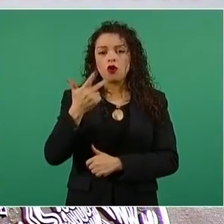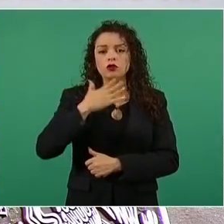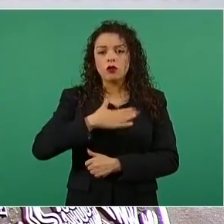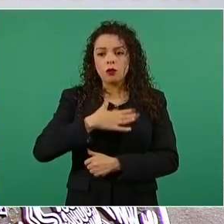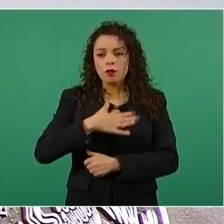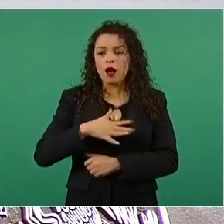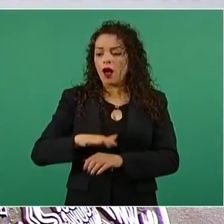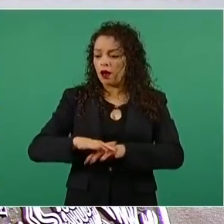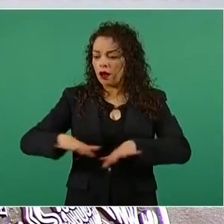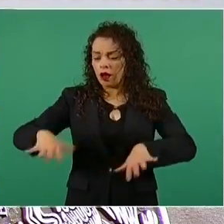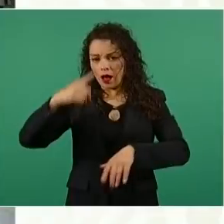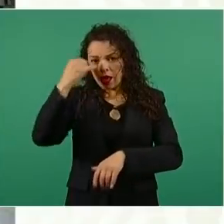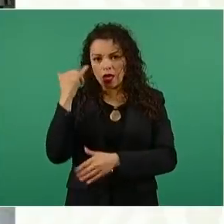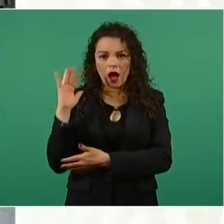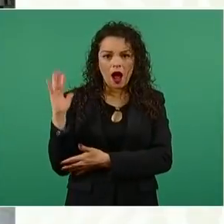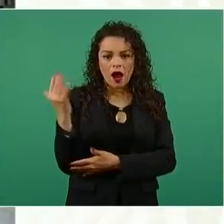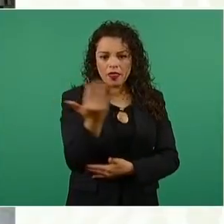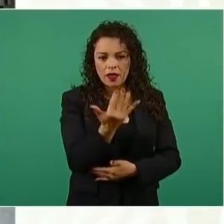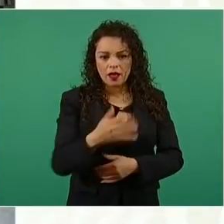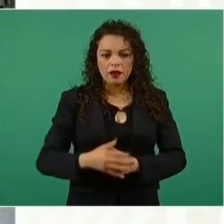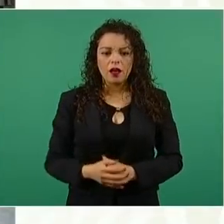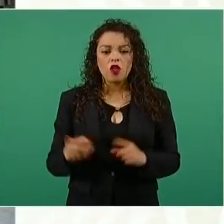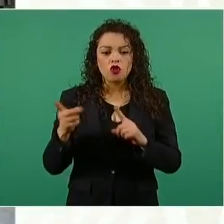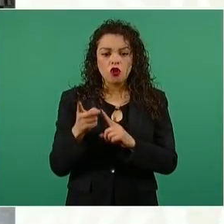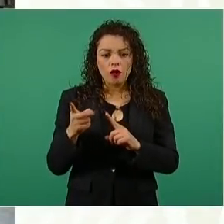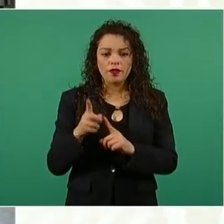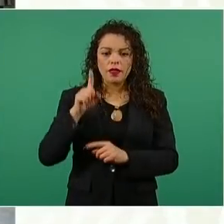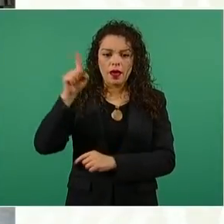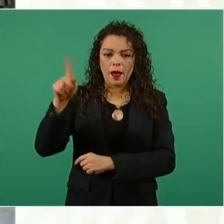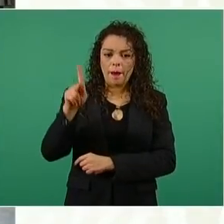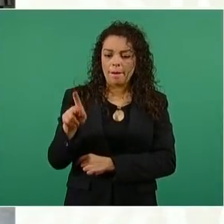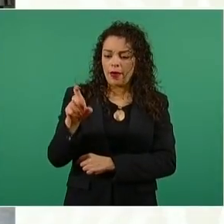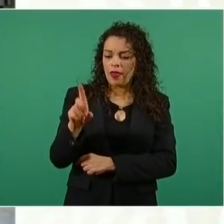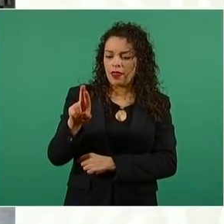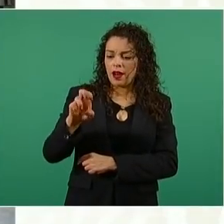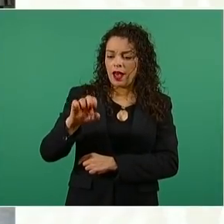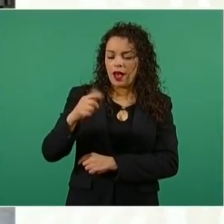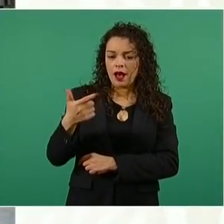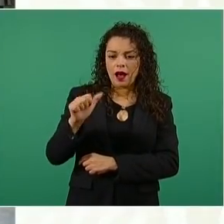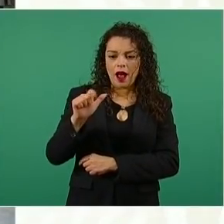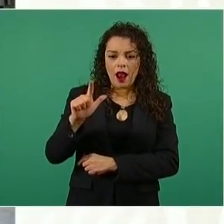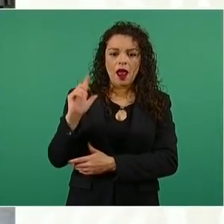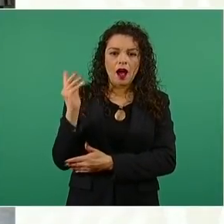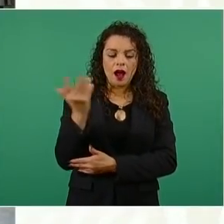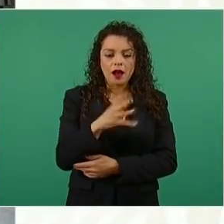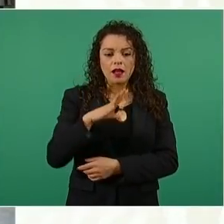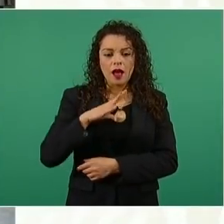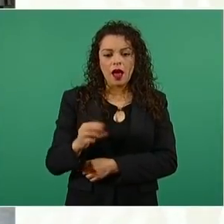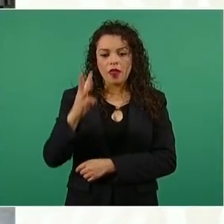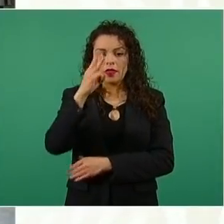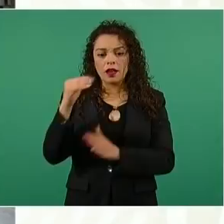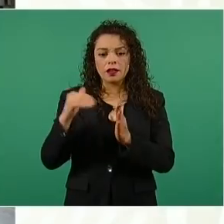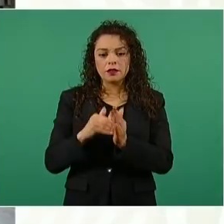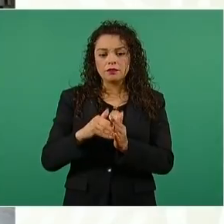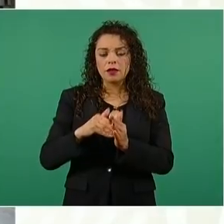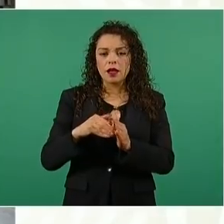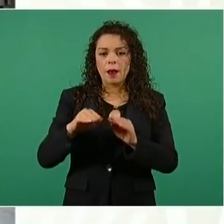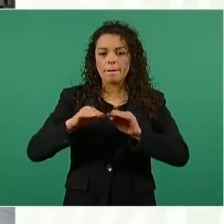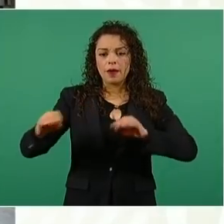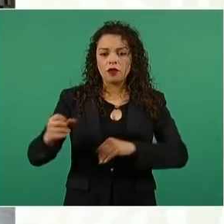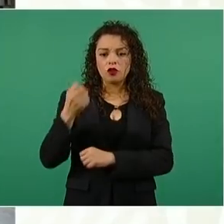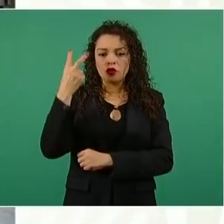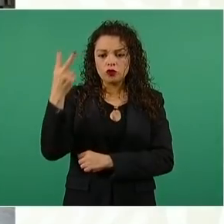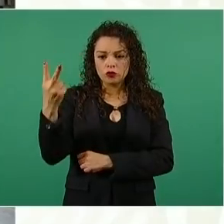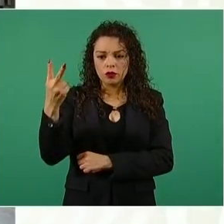jardín. Está en Jardines del Pedregal, tiene una superficie de 3.000 metros cuadrados y